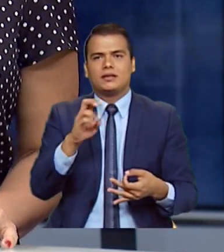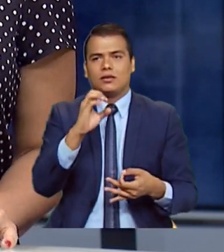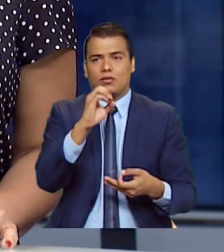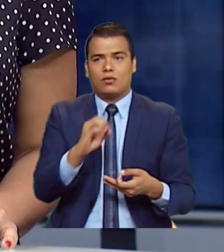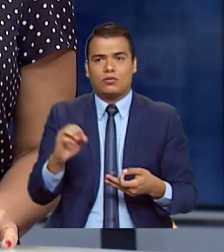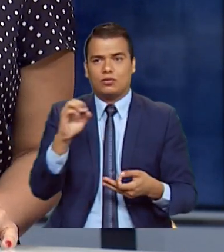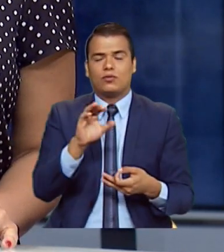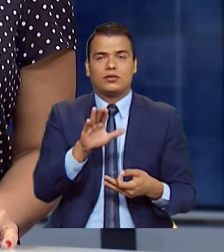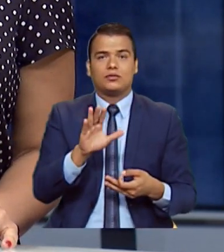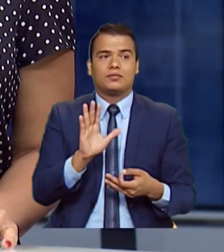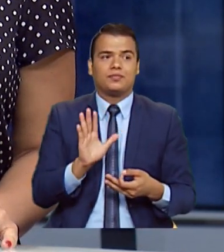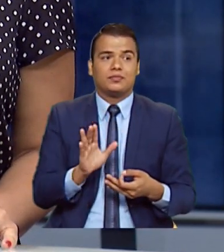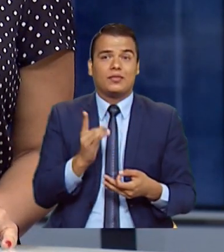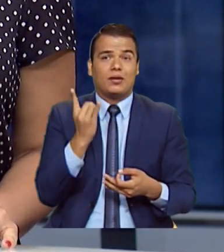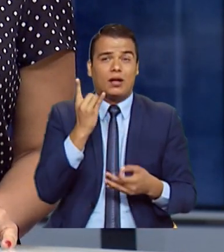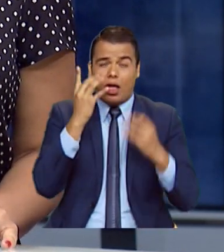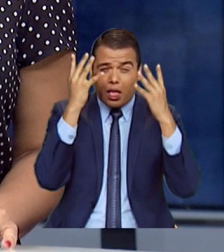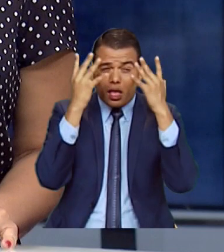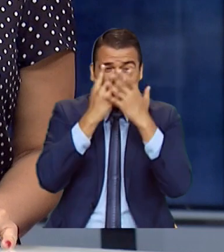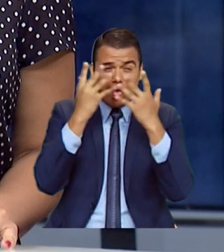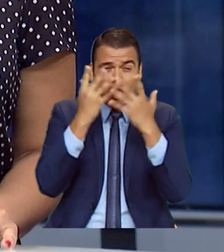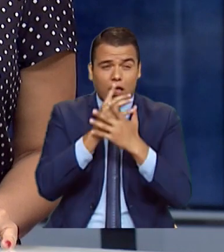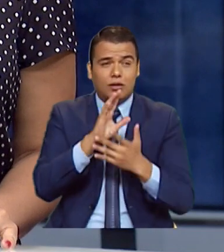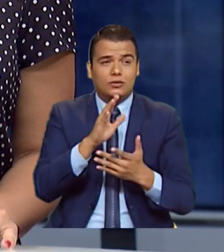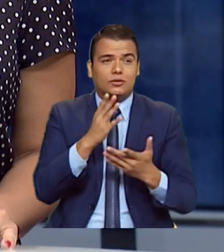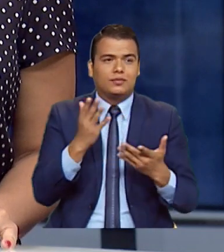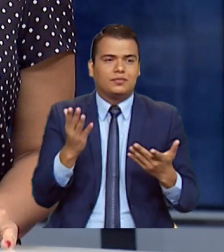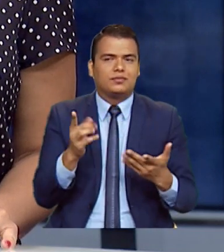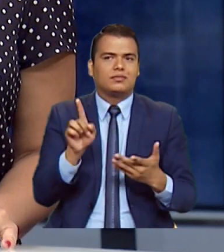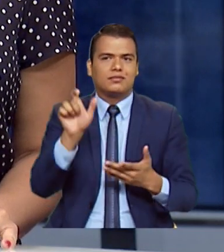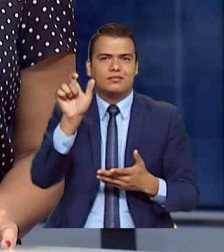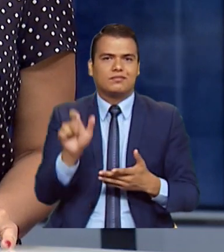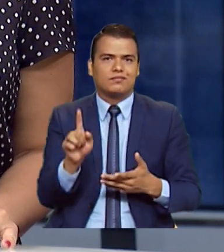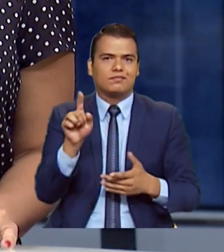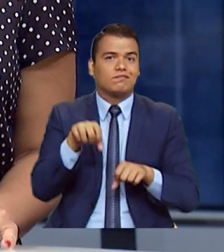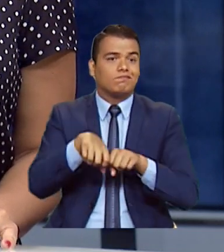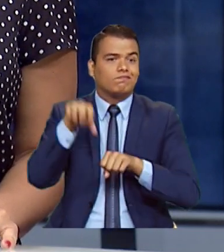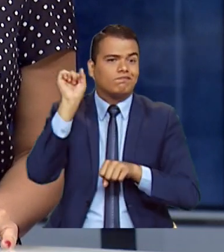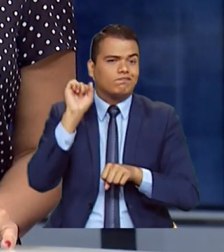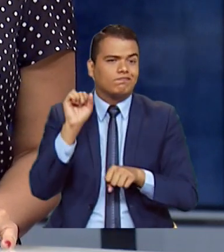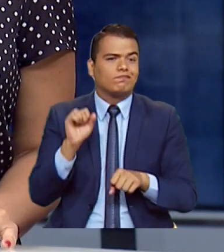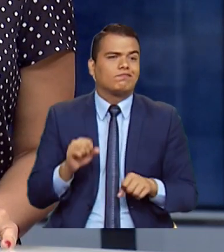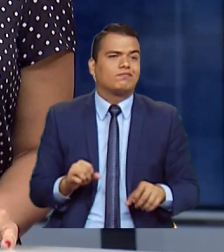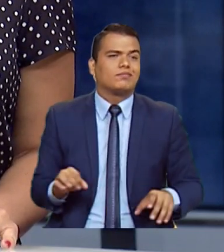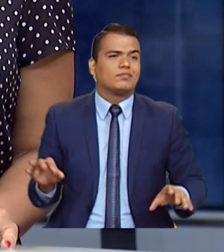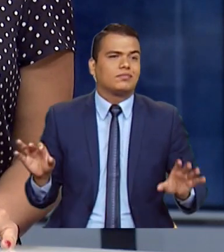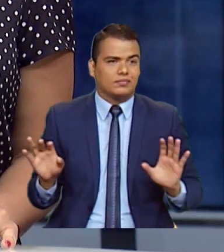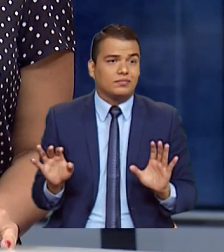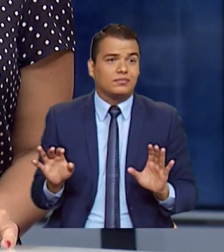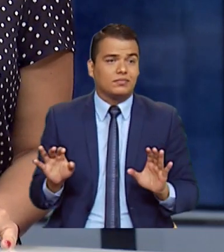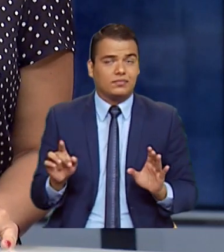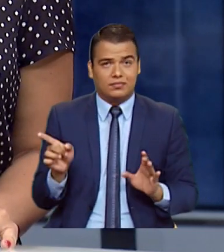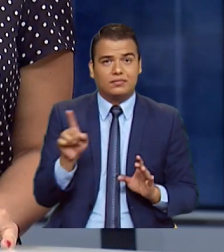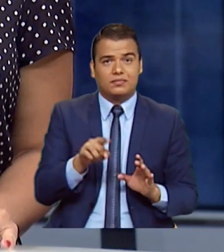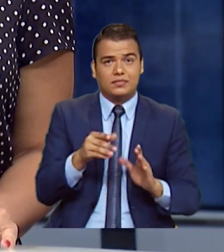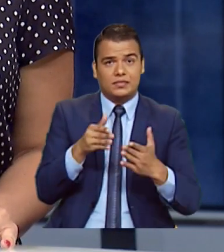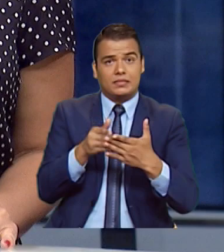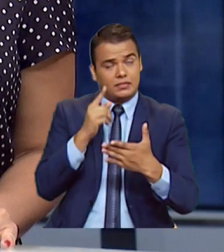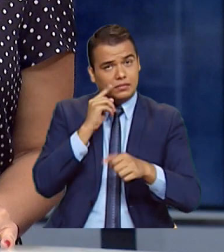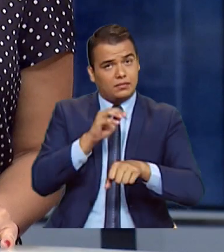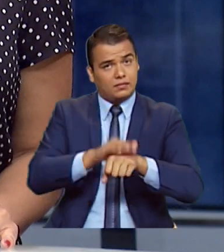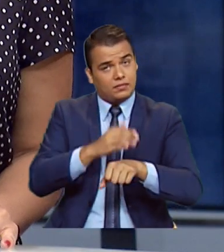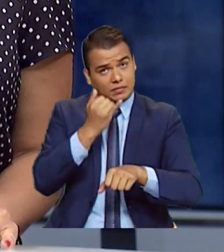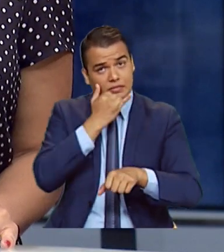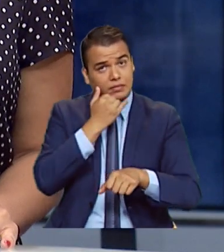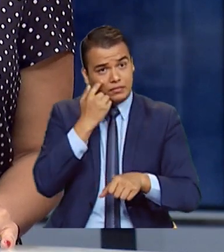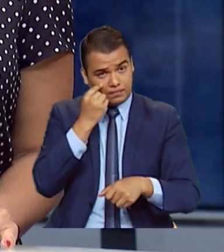octubre podría prestarse para una confusión que beneficiaría a uno de los dos en contienda por lo menos eso asegura el denunciante dice